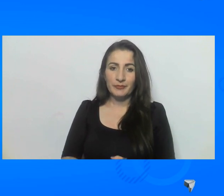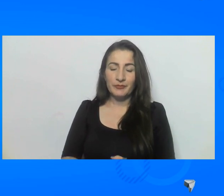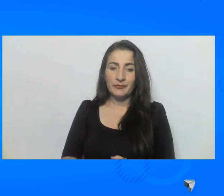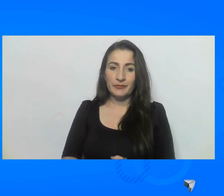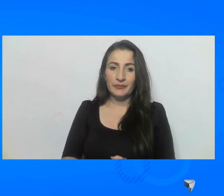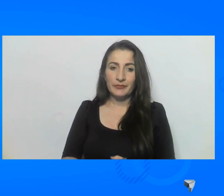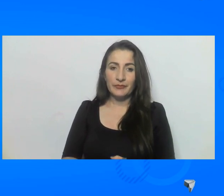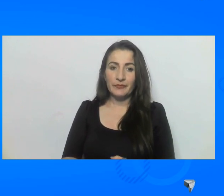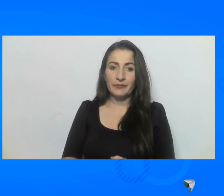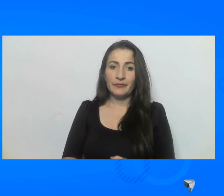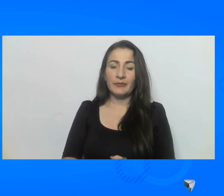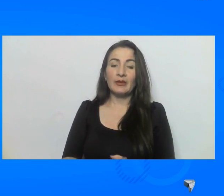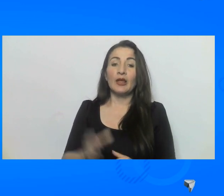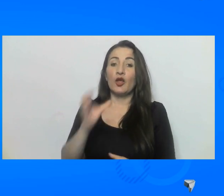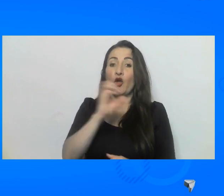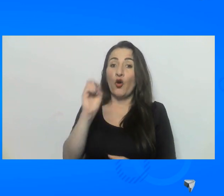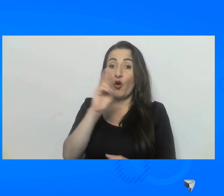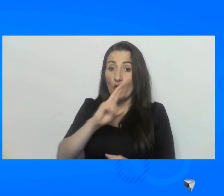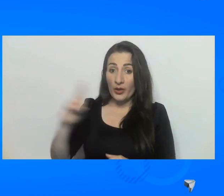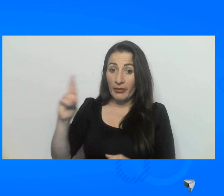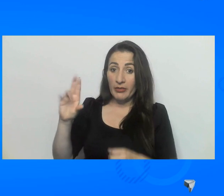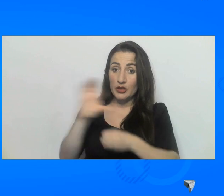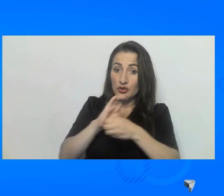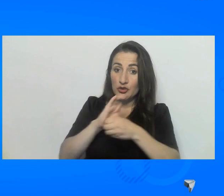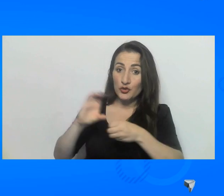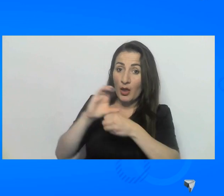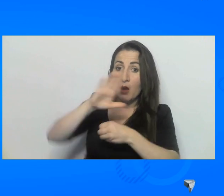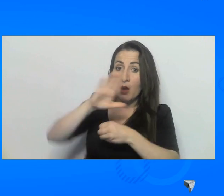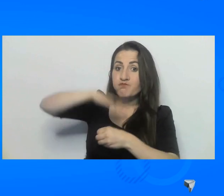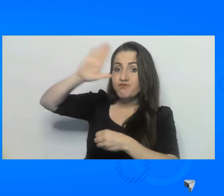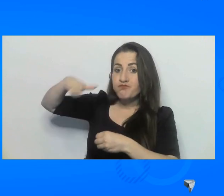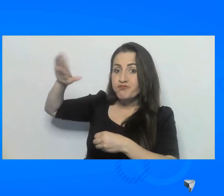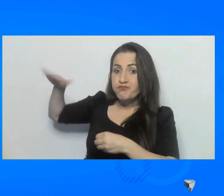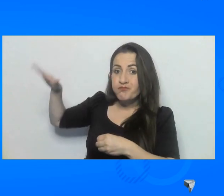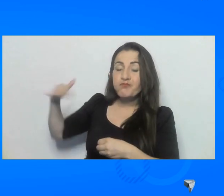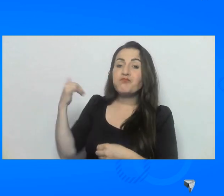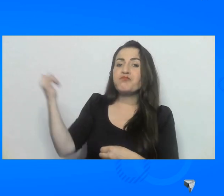nuestro oriente de la ciudad, entonces tenemos realmente